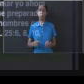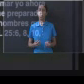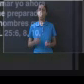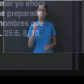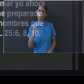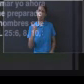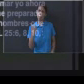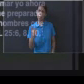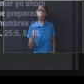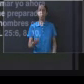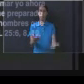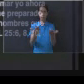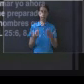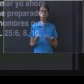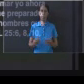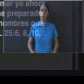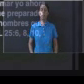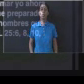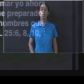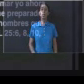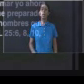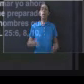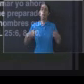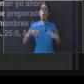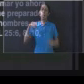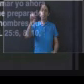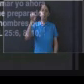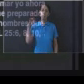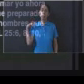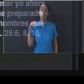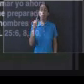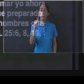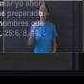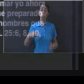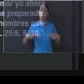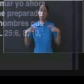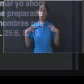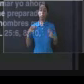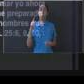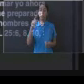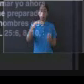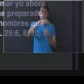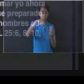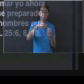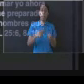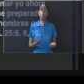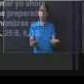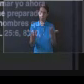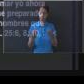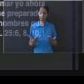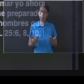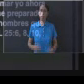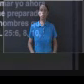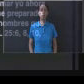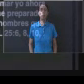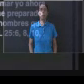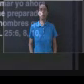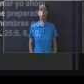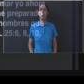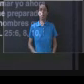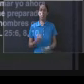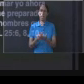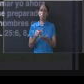Con una bendición. Allá pasa tu vida, allá pasa tu familia, dame. Y entonces a veces hermano, la cuestión del dinero, ¿cómo